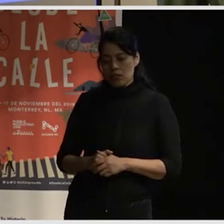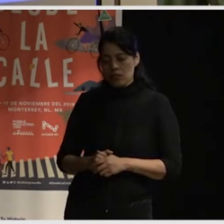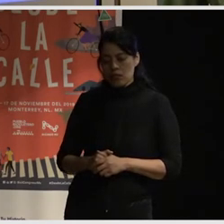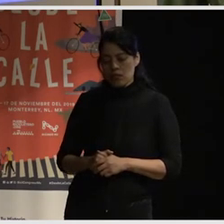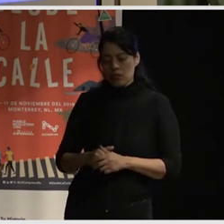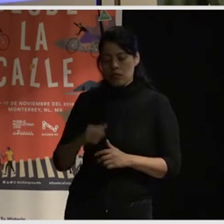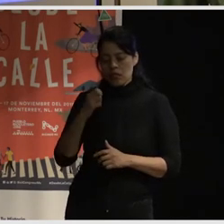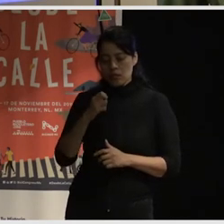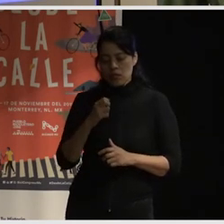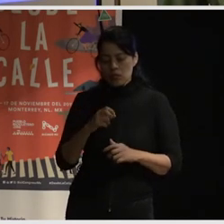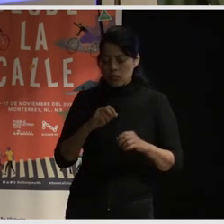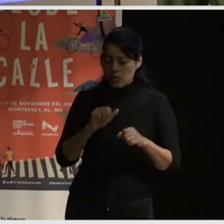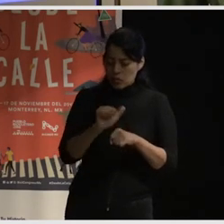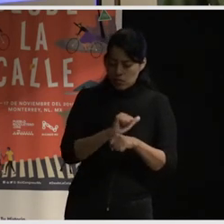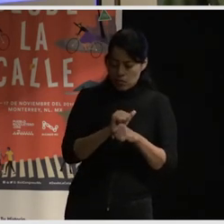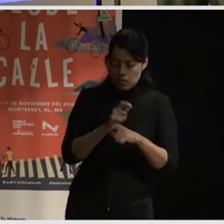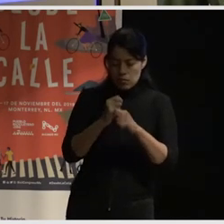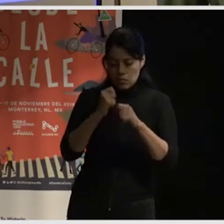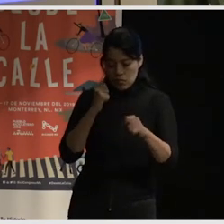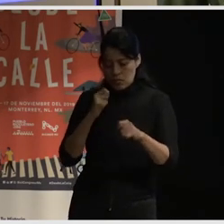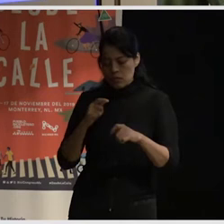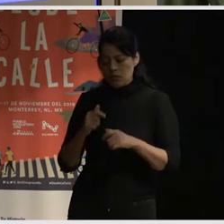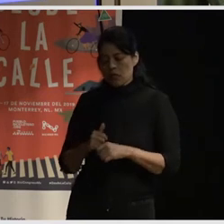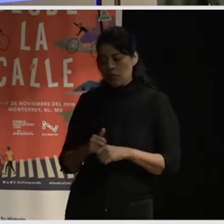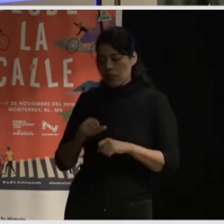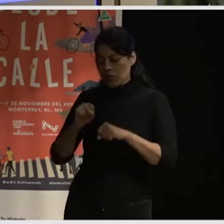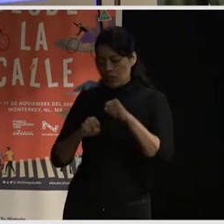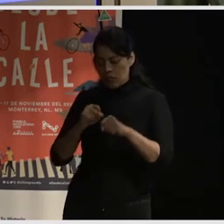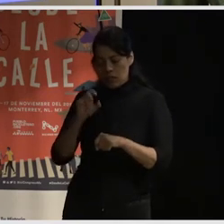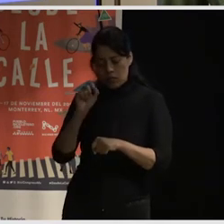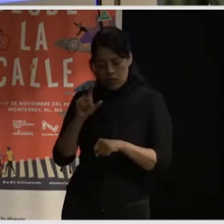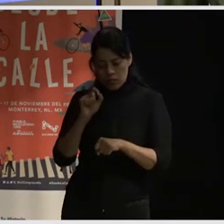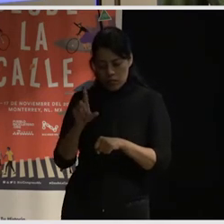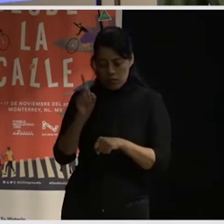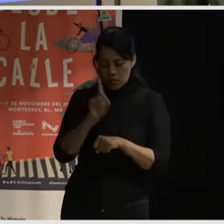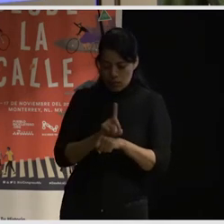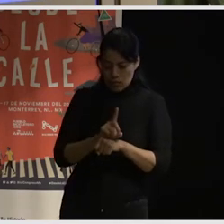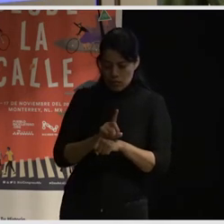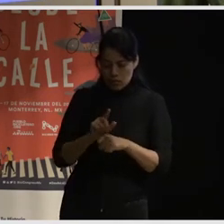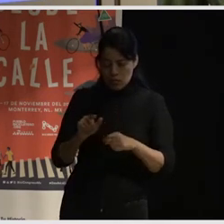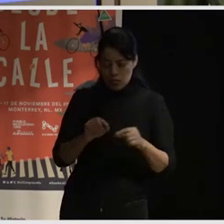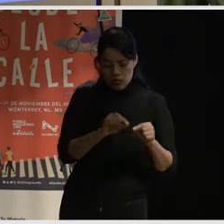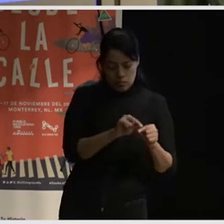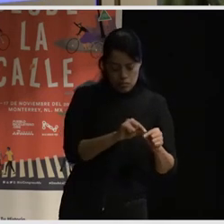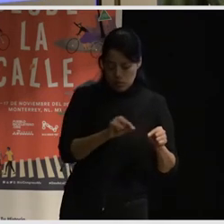y bajo esas condiciones hacia el mismo día de la semana a la misma hora en distancias recorridas